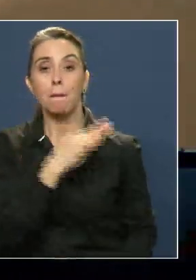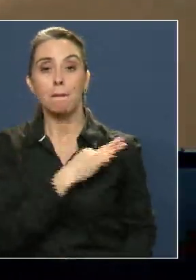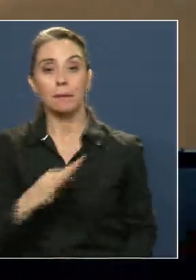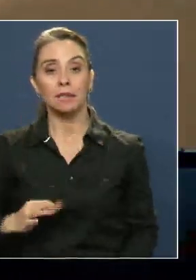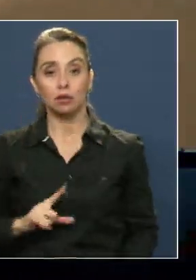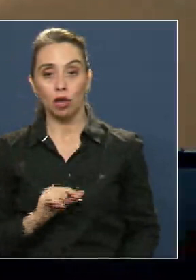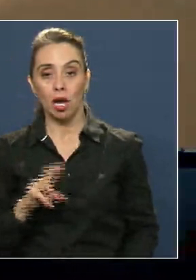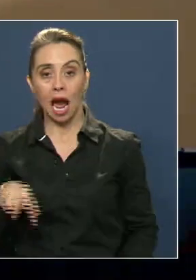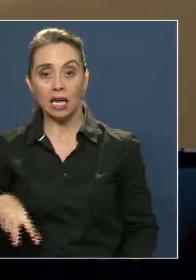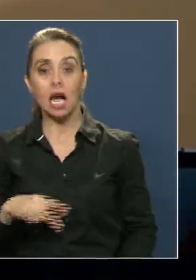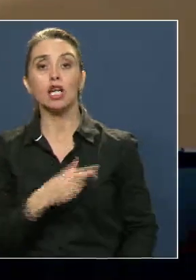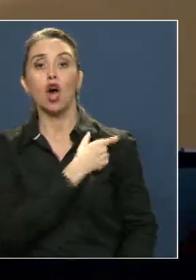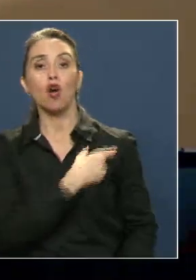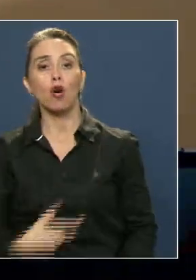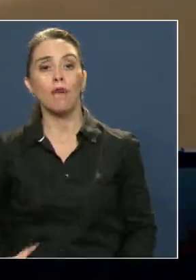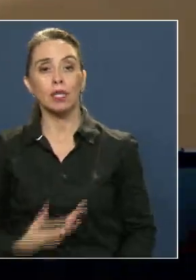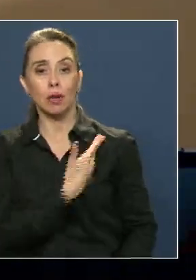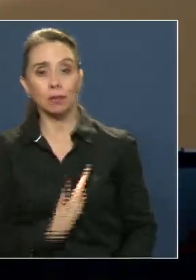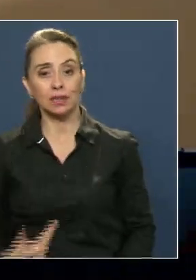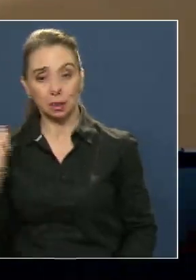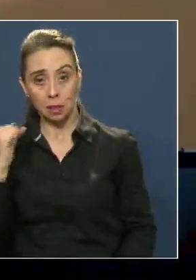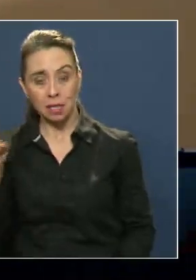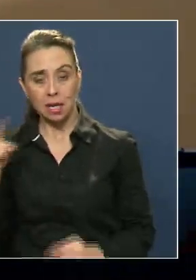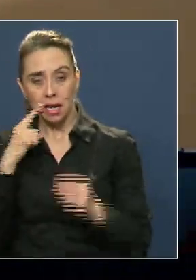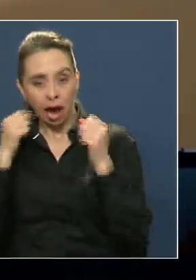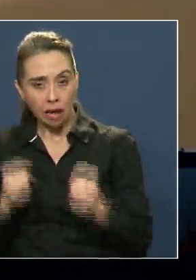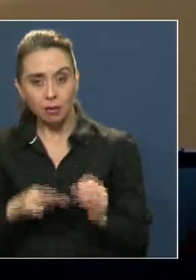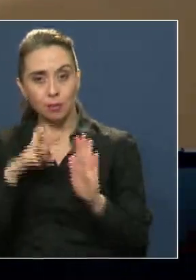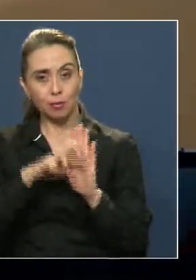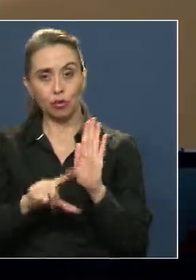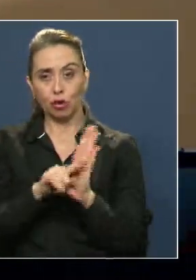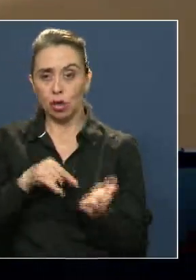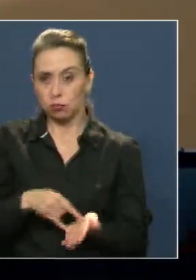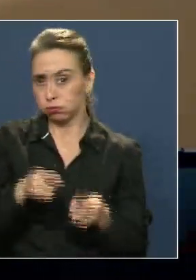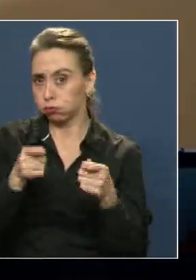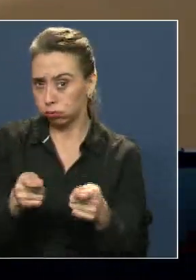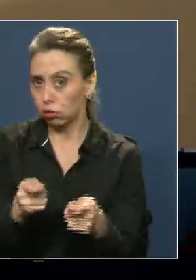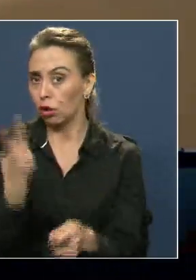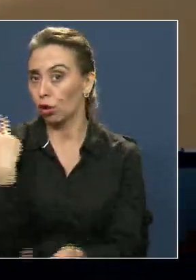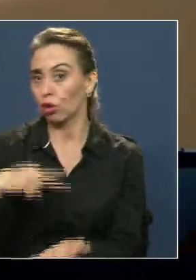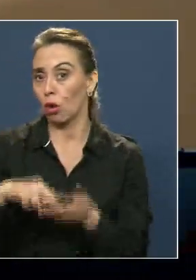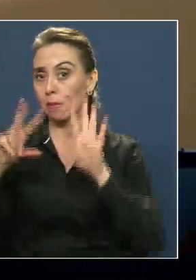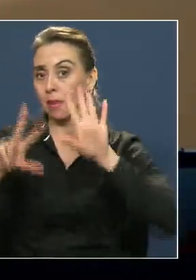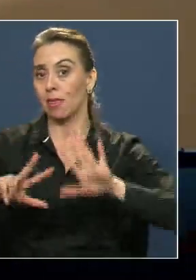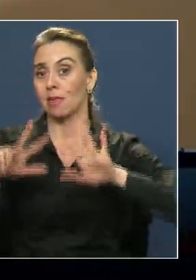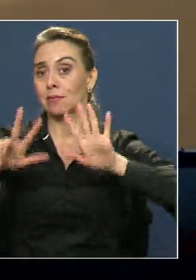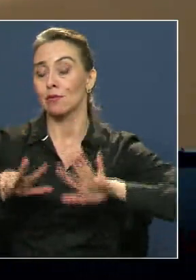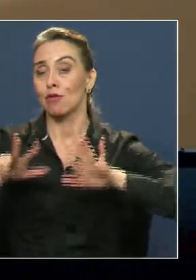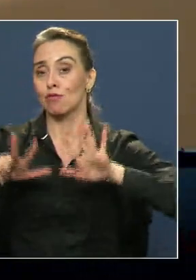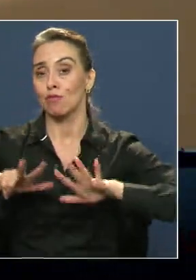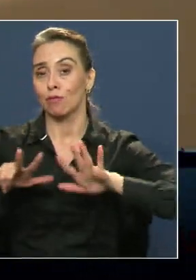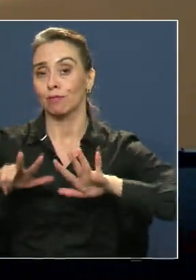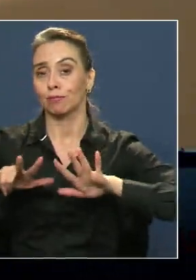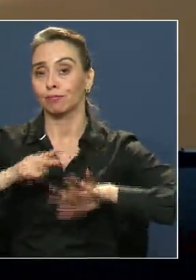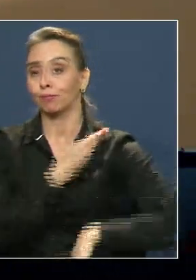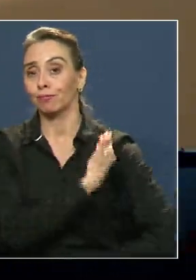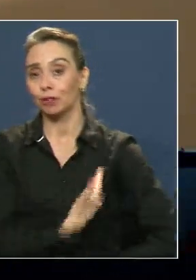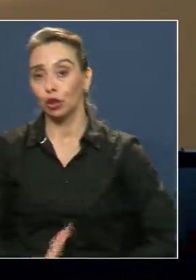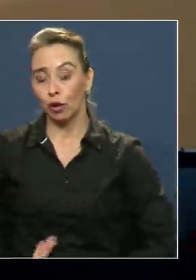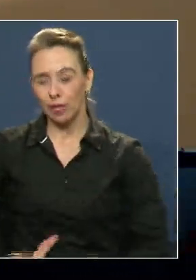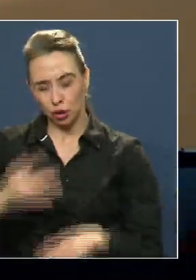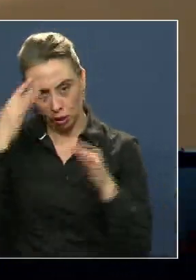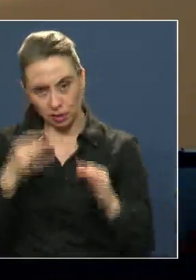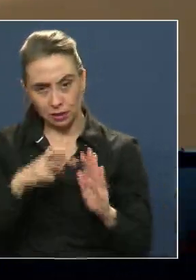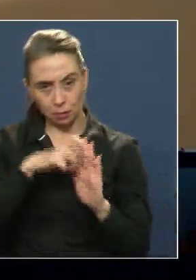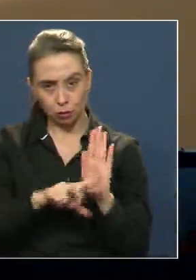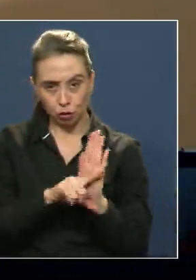al gobierno del presidente Piñera, por haberse atrevido con este tema. El 2018, cuando el gobierno decide impulsar